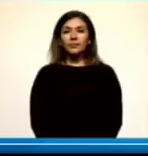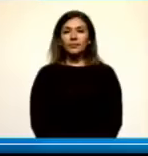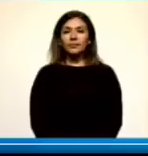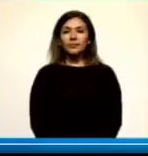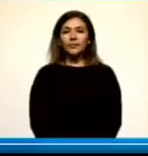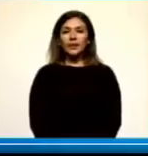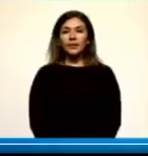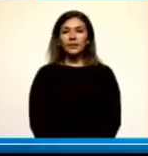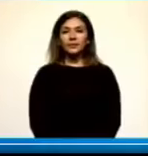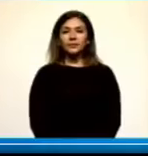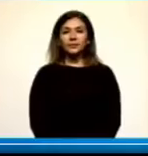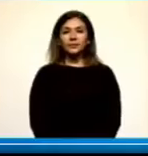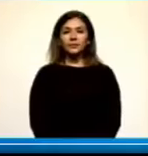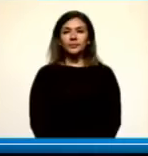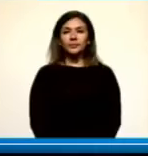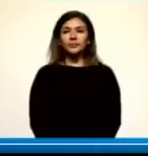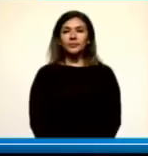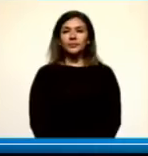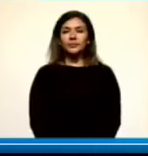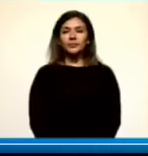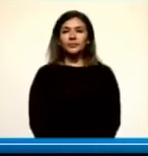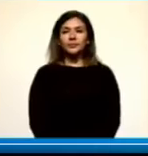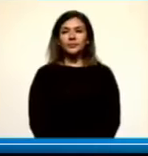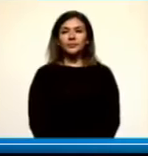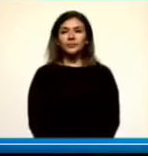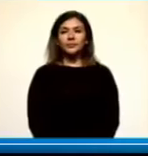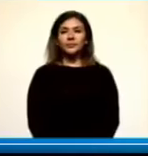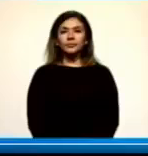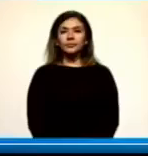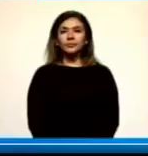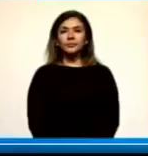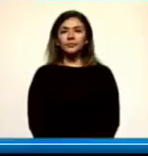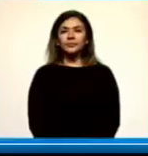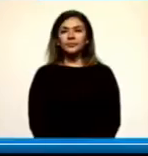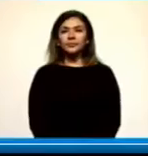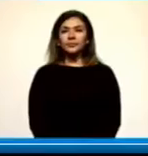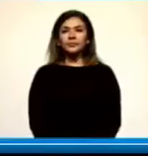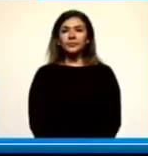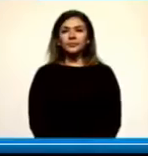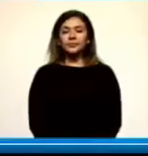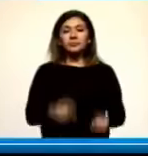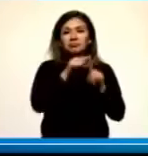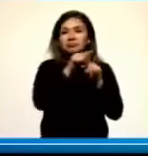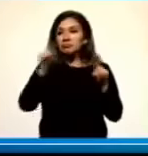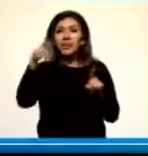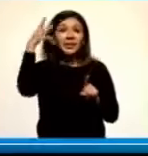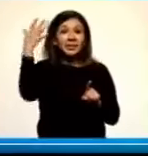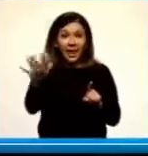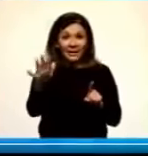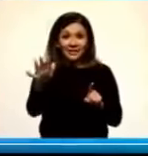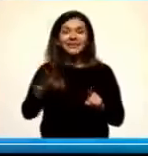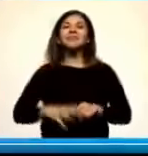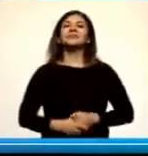6, 7, 8, 9 y 10.